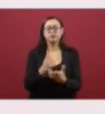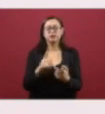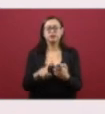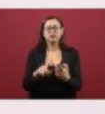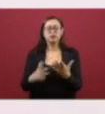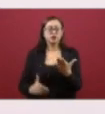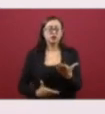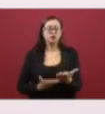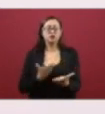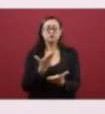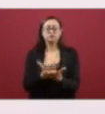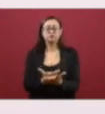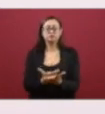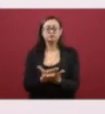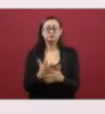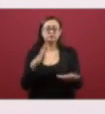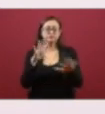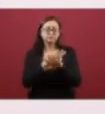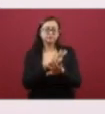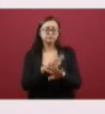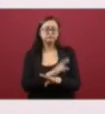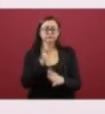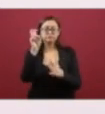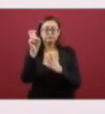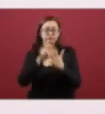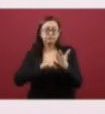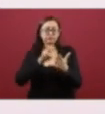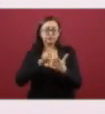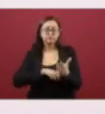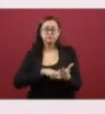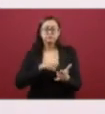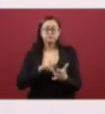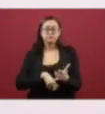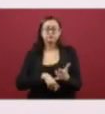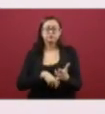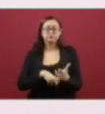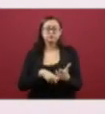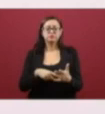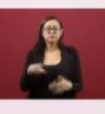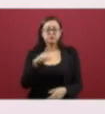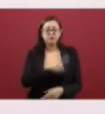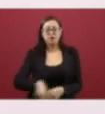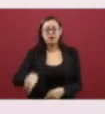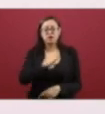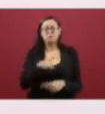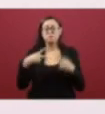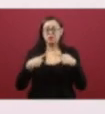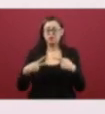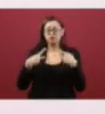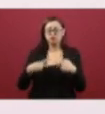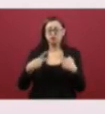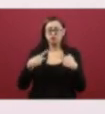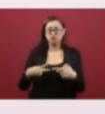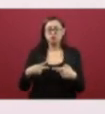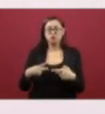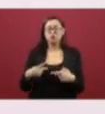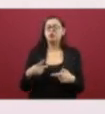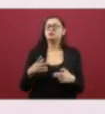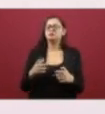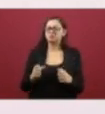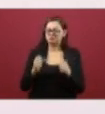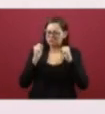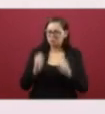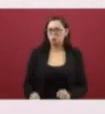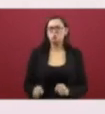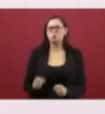mete simpatía, dice dichos. Entonces, yo creo que le han funcionado muy bien ser vocero de sí